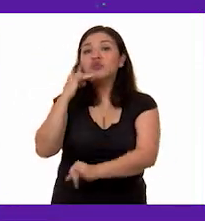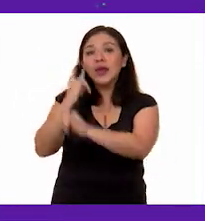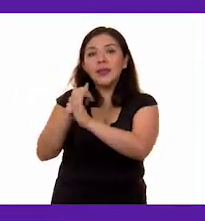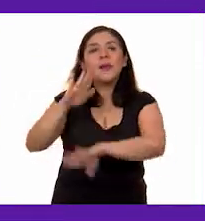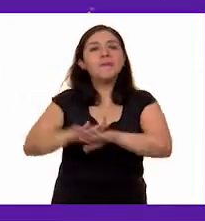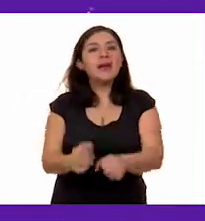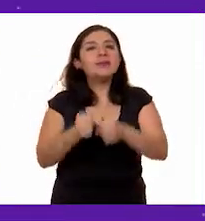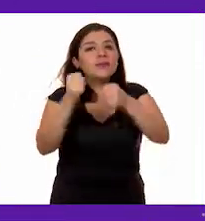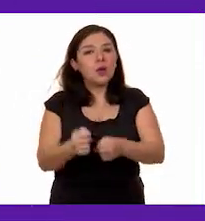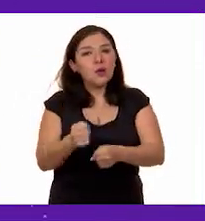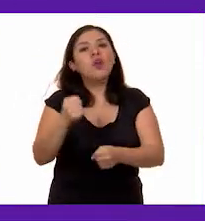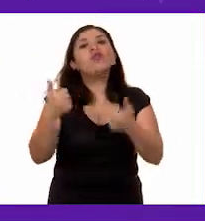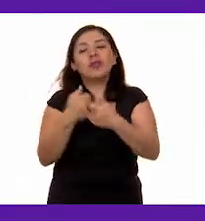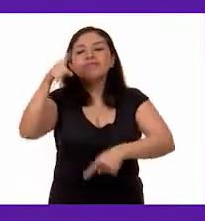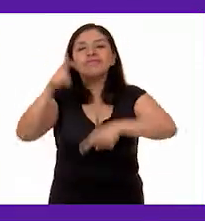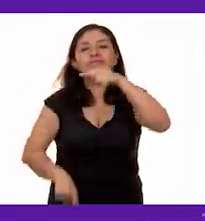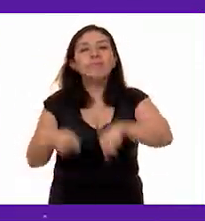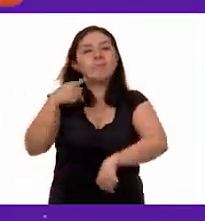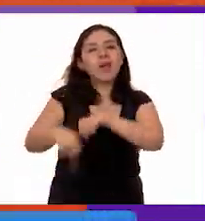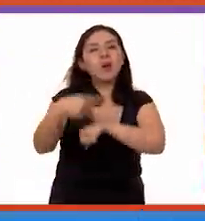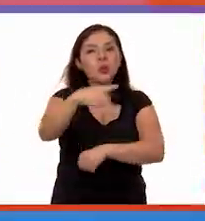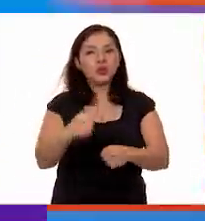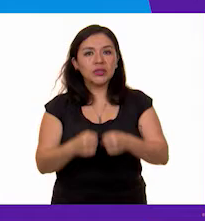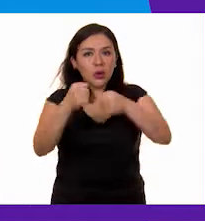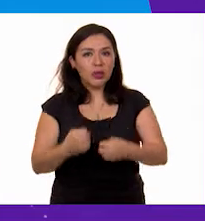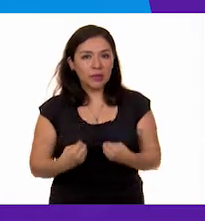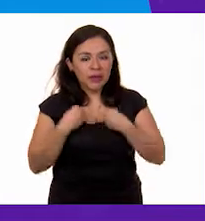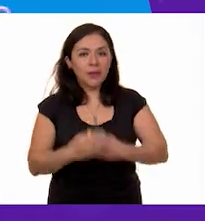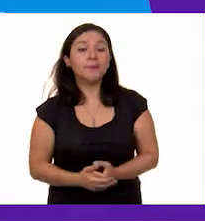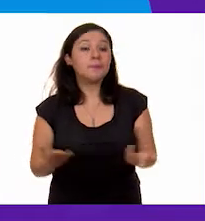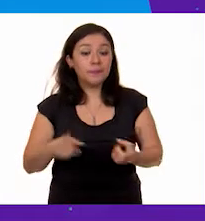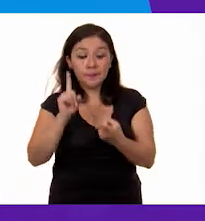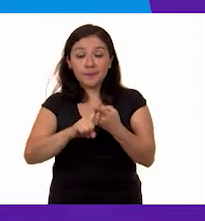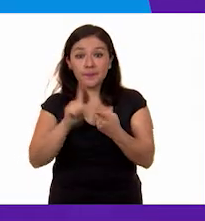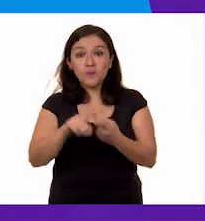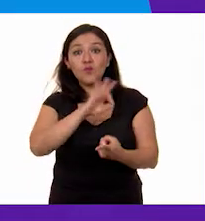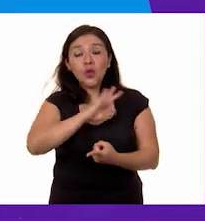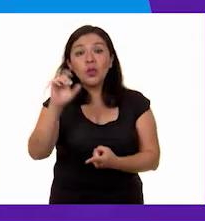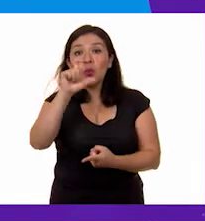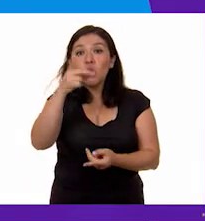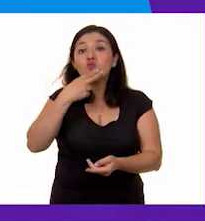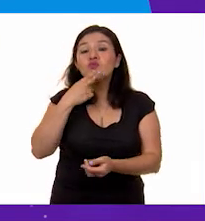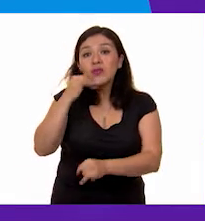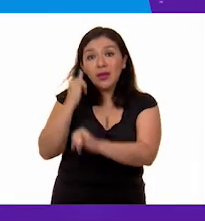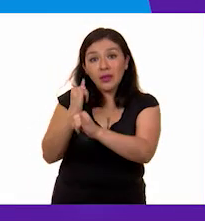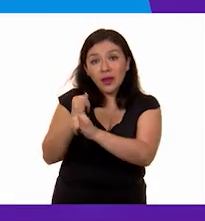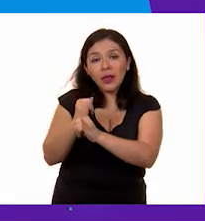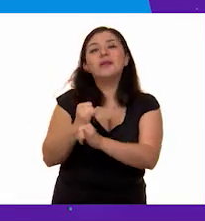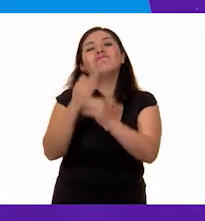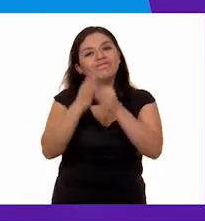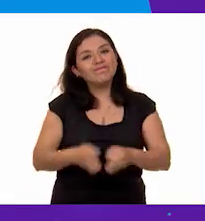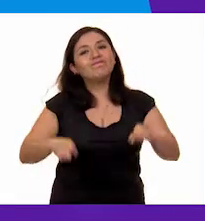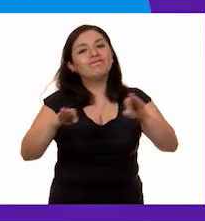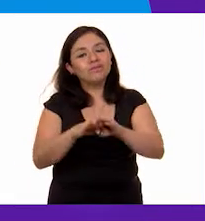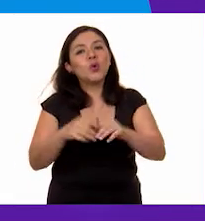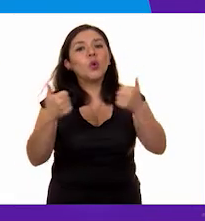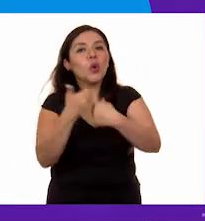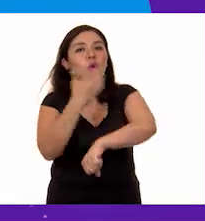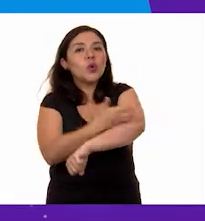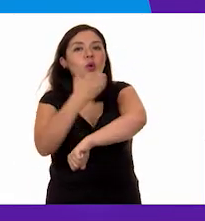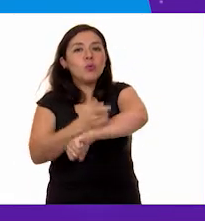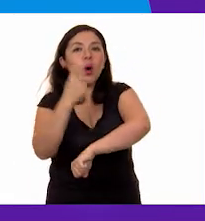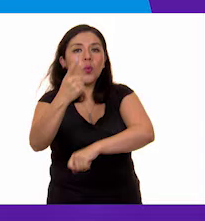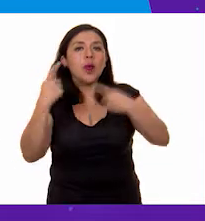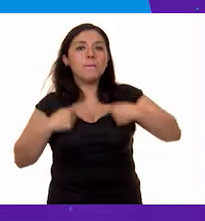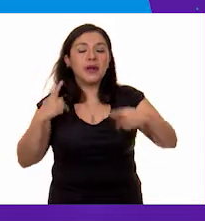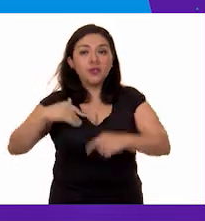segura y así evitar poner en riesgo tu seguridad. Antes que nada, cuando navegues por internet es importante estar acompañado de